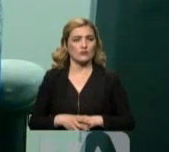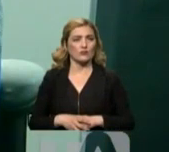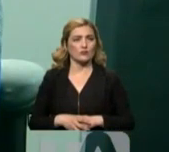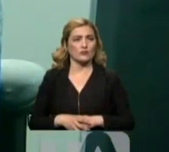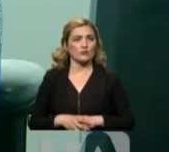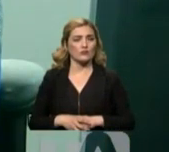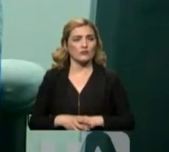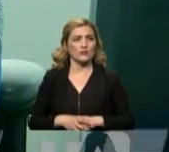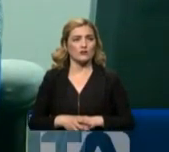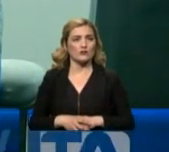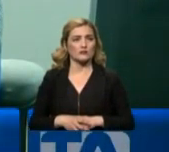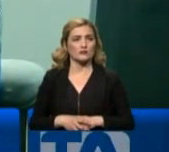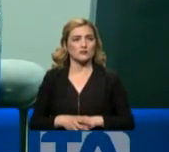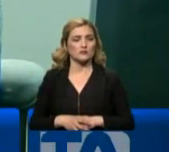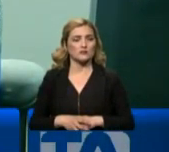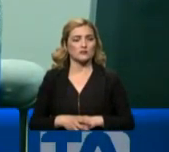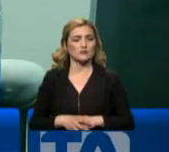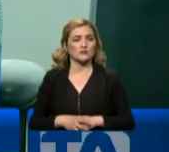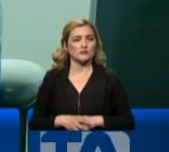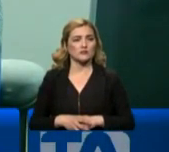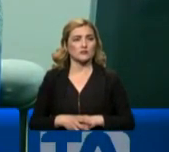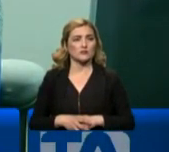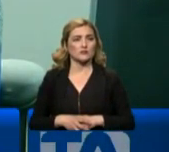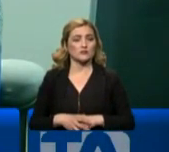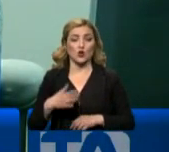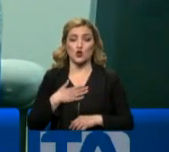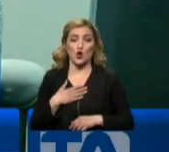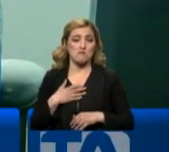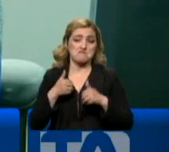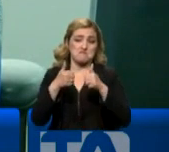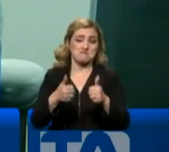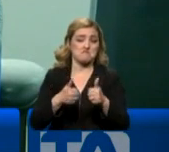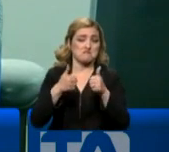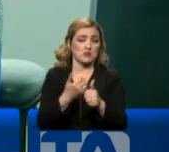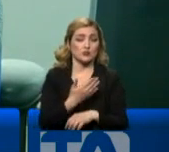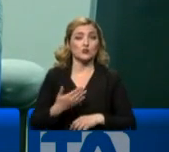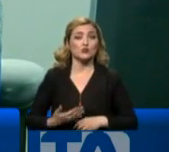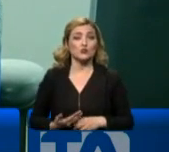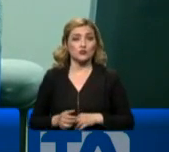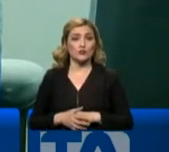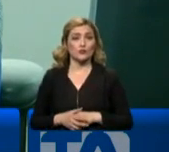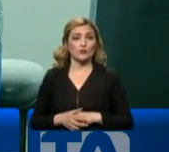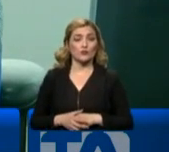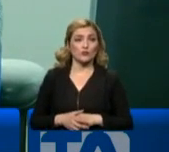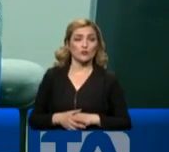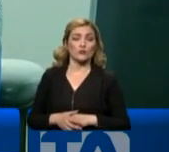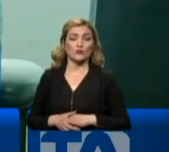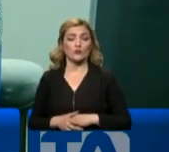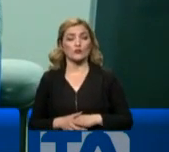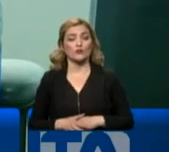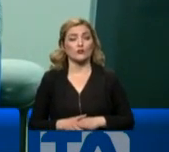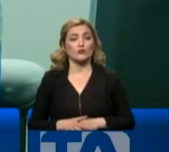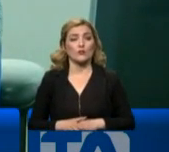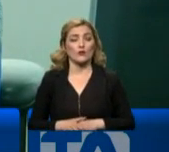Desde el momento que decidí postularme a la presidencia, estaba muy claro de